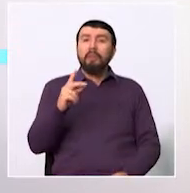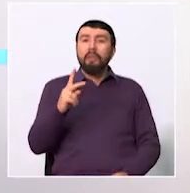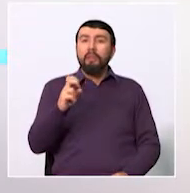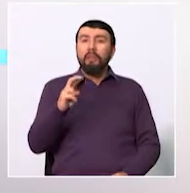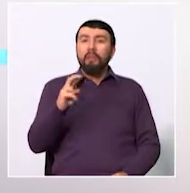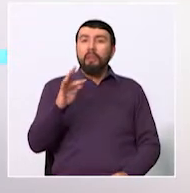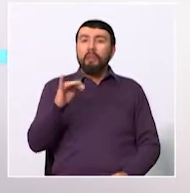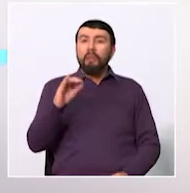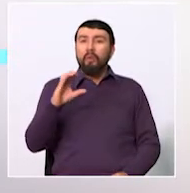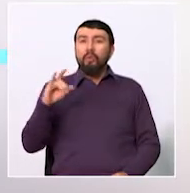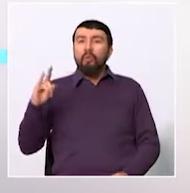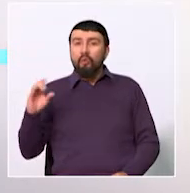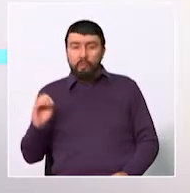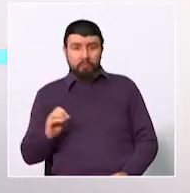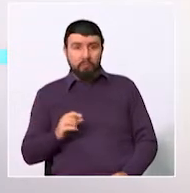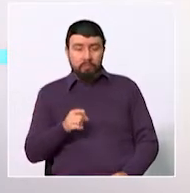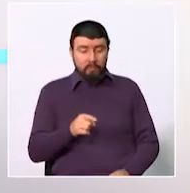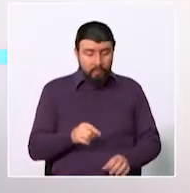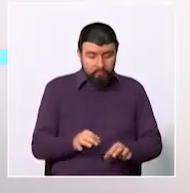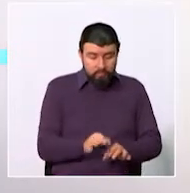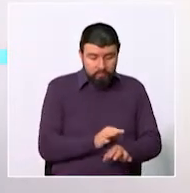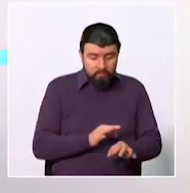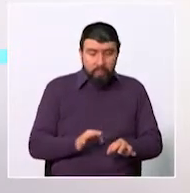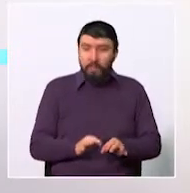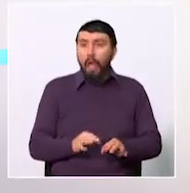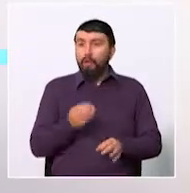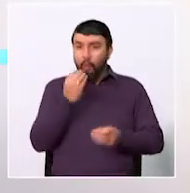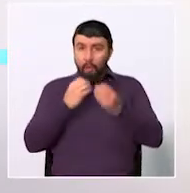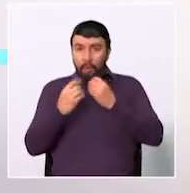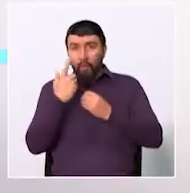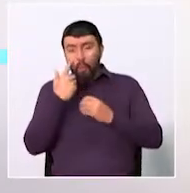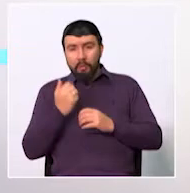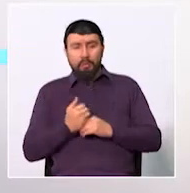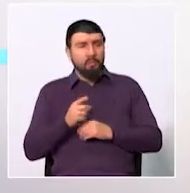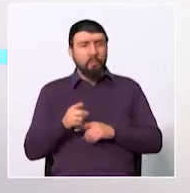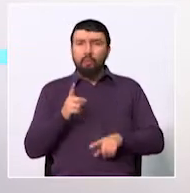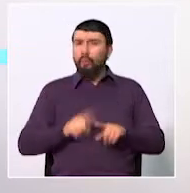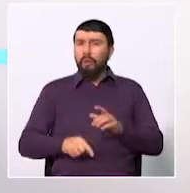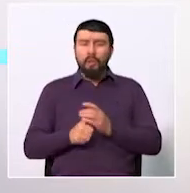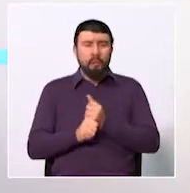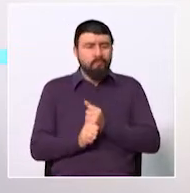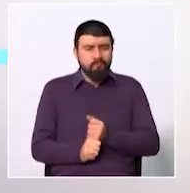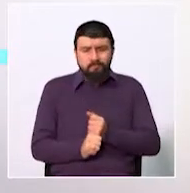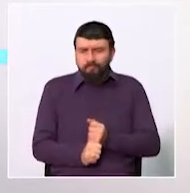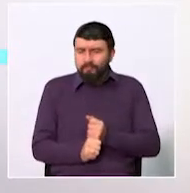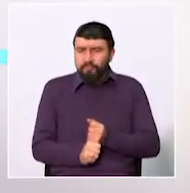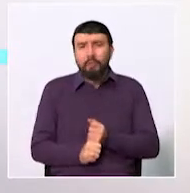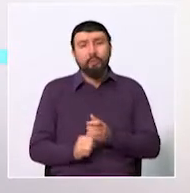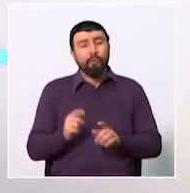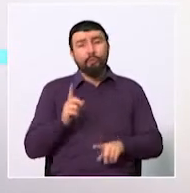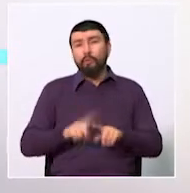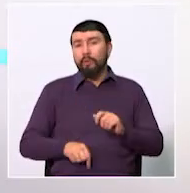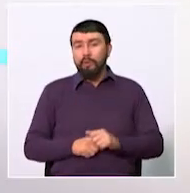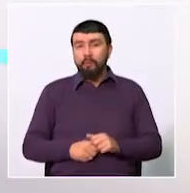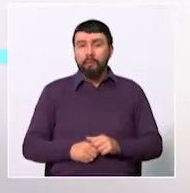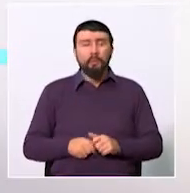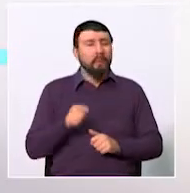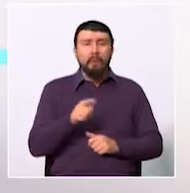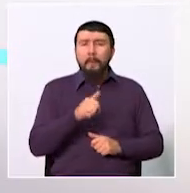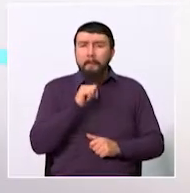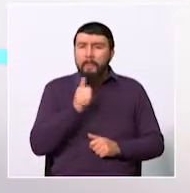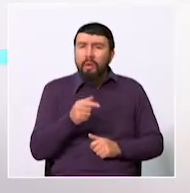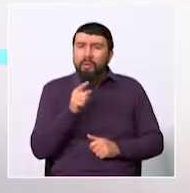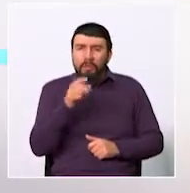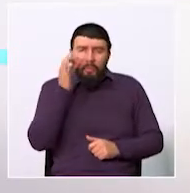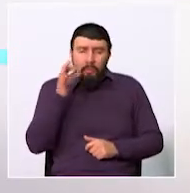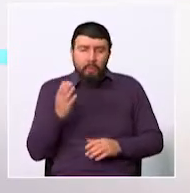hemorroides cuídese de la alimentación usted no puede tener estreñimiento y que le puede empeorar a usted